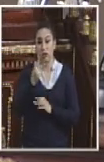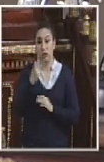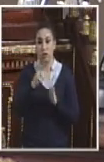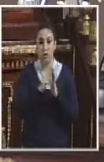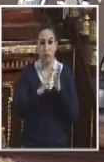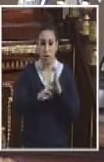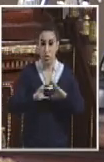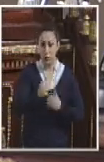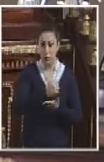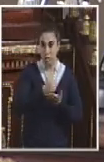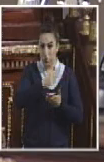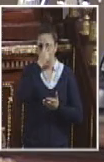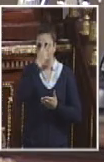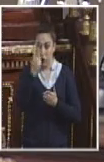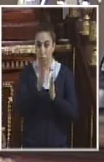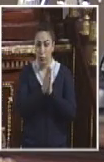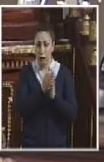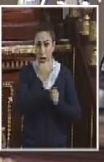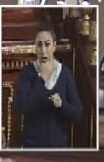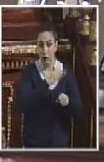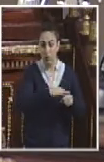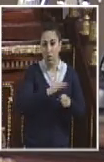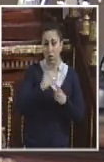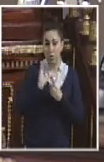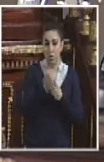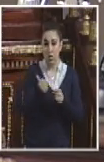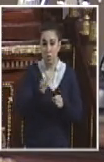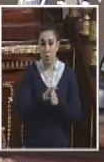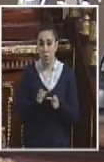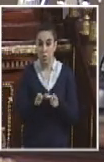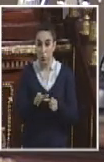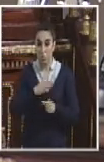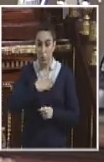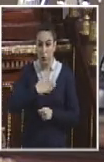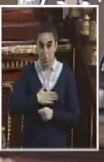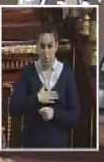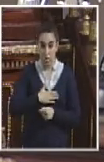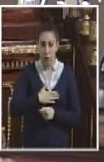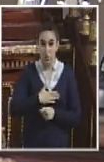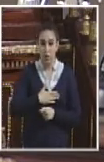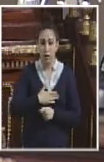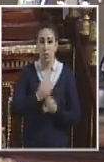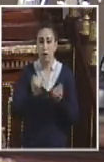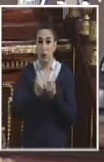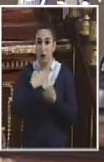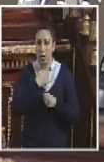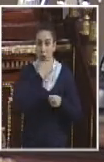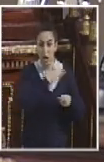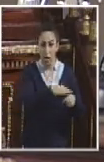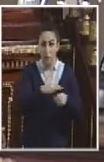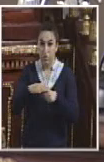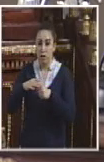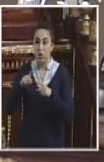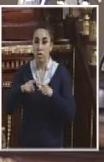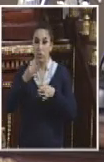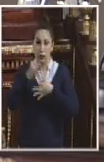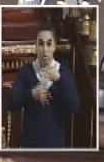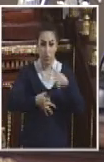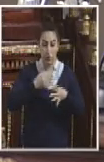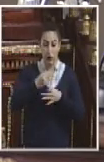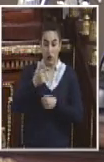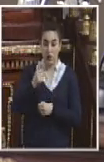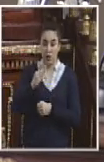de México, remítase a la Comisión de Administración y Procuración de Justicia. También se informa que se encuentra publicado en la